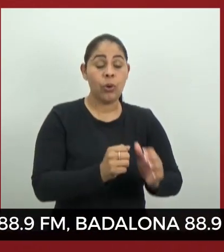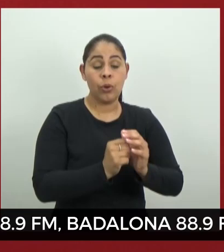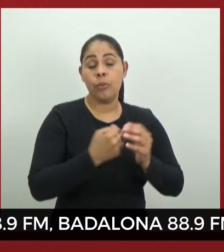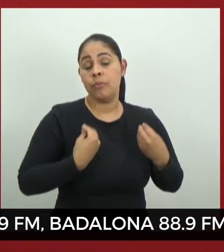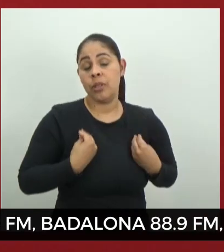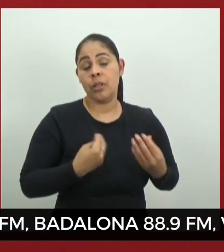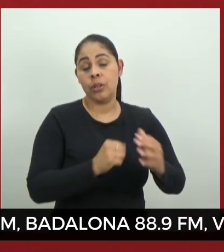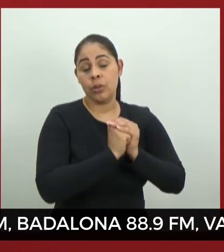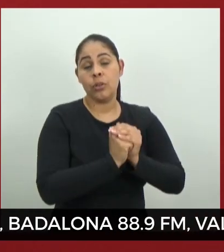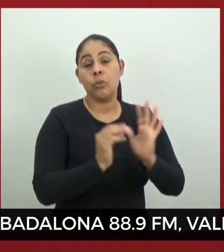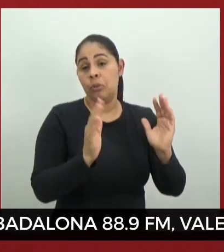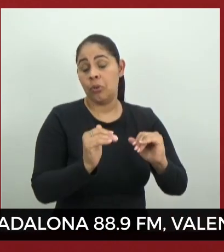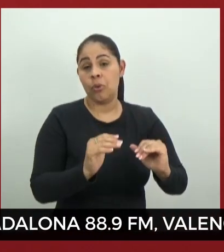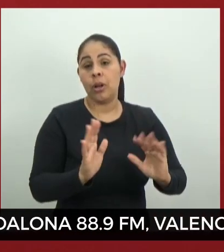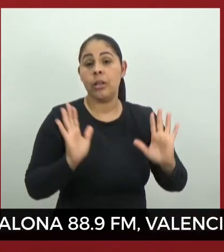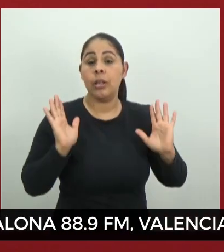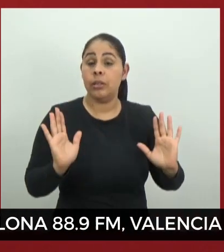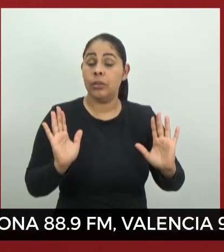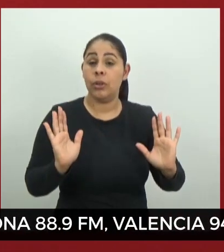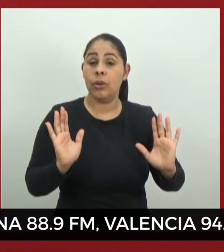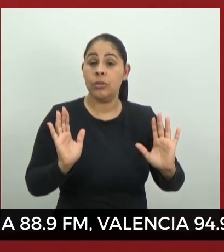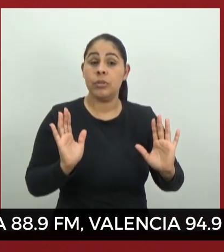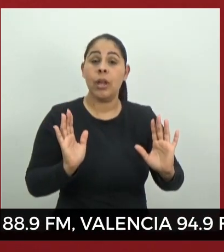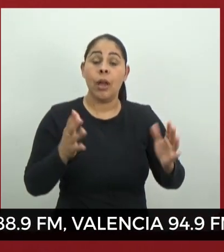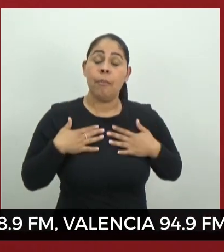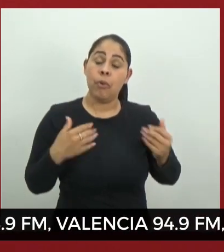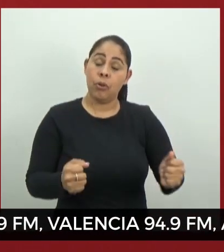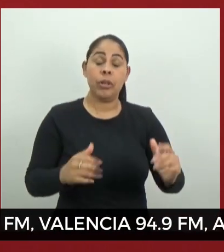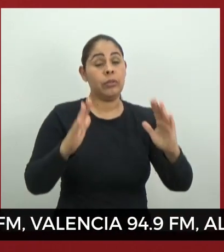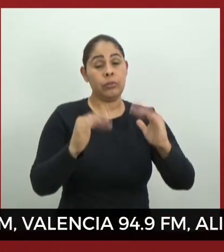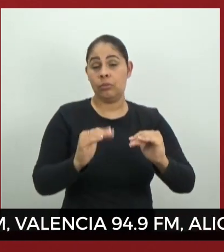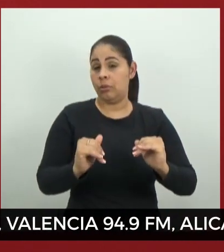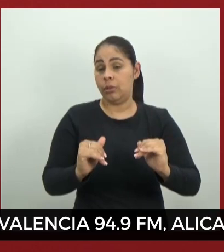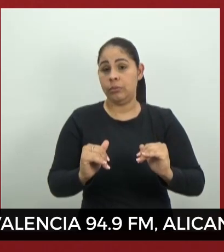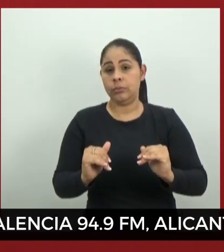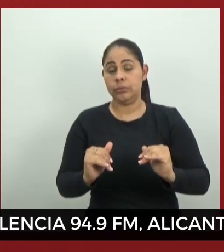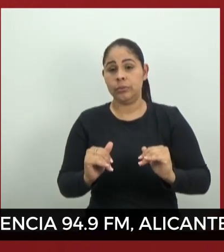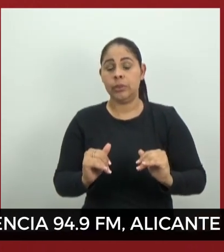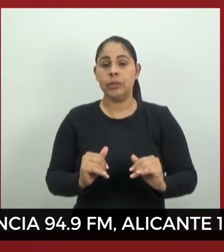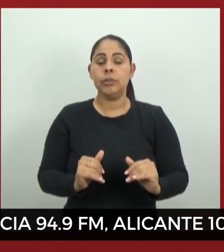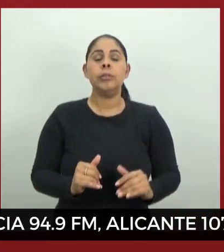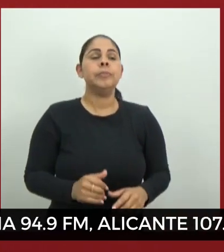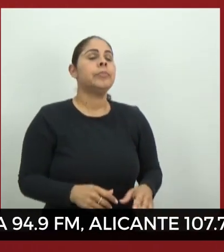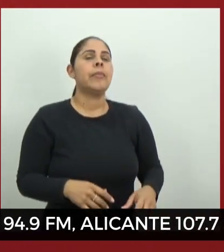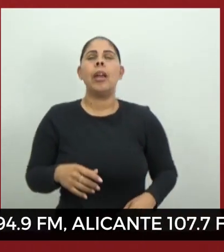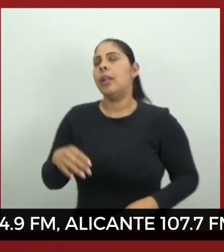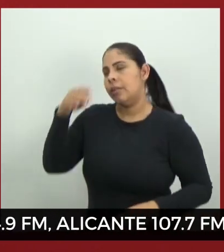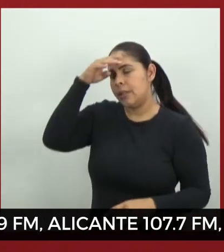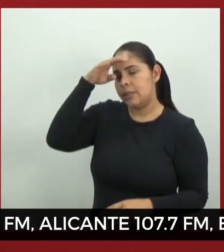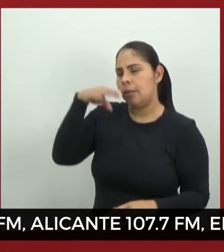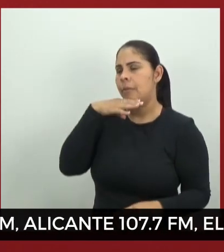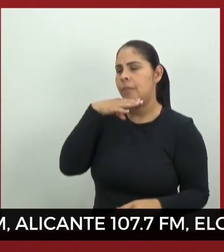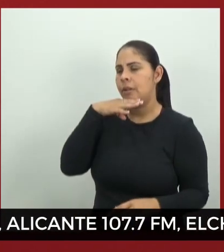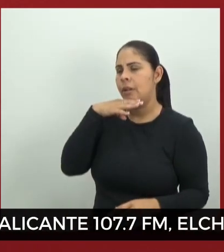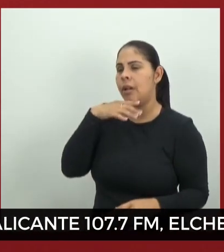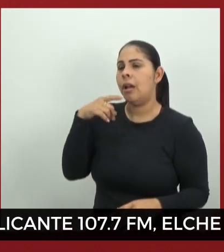Y el padre dijo, ¿qué es lo que pasa? Y dijo, maestro, traje a ti mi hijo que tiene un espíritu